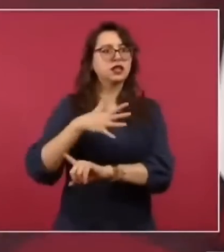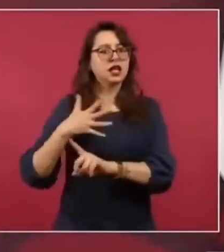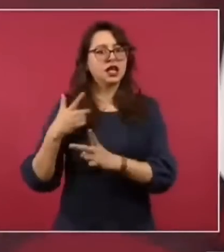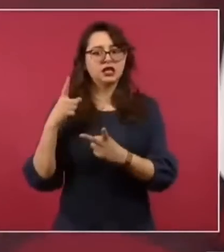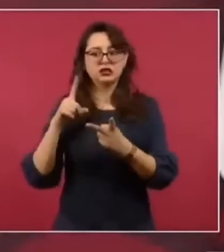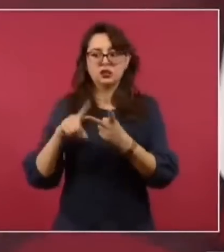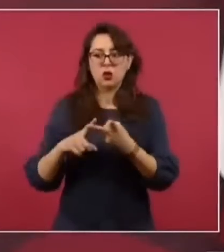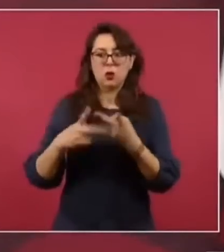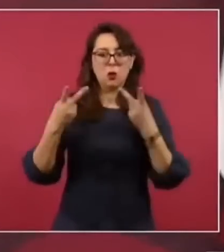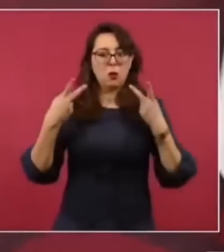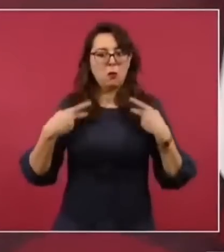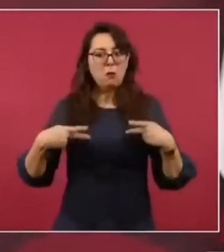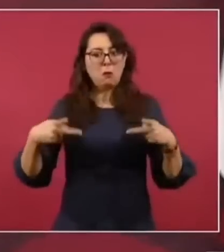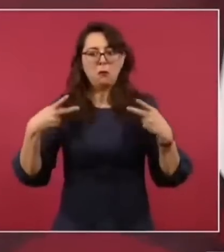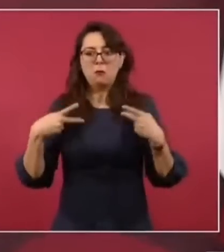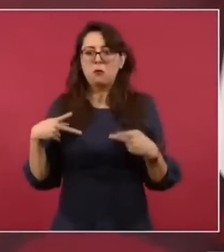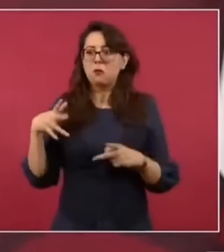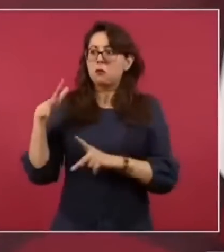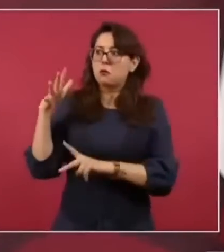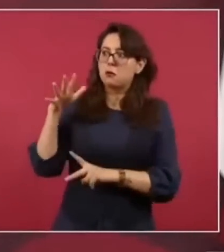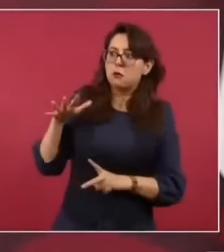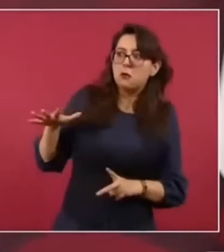las características